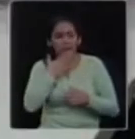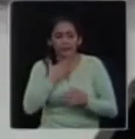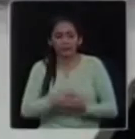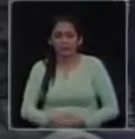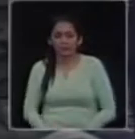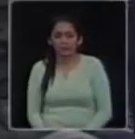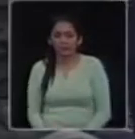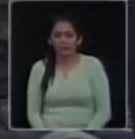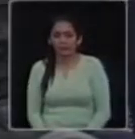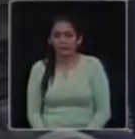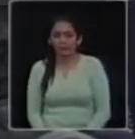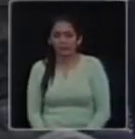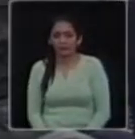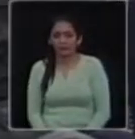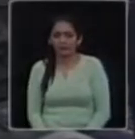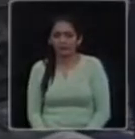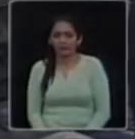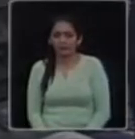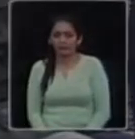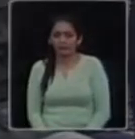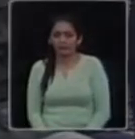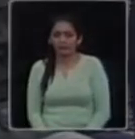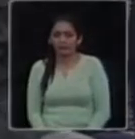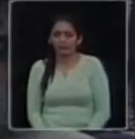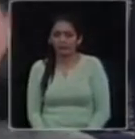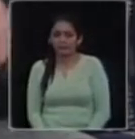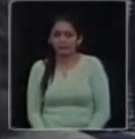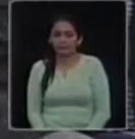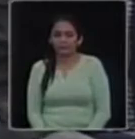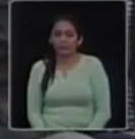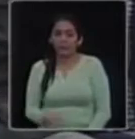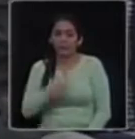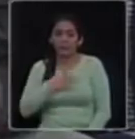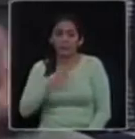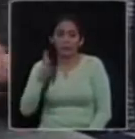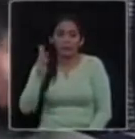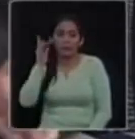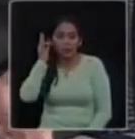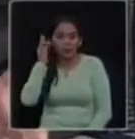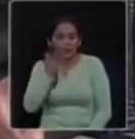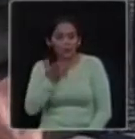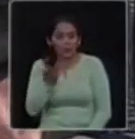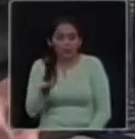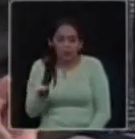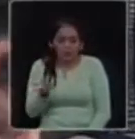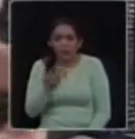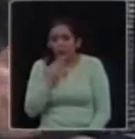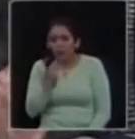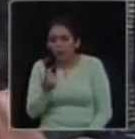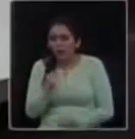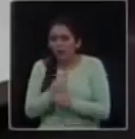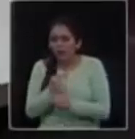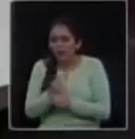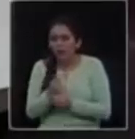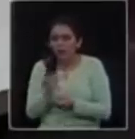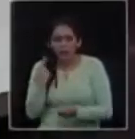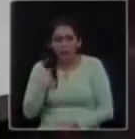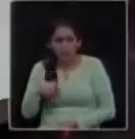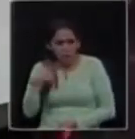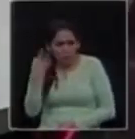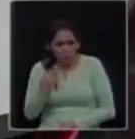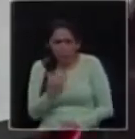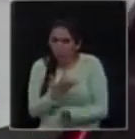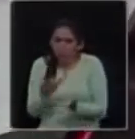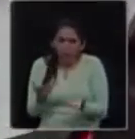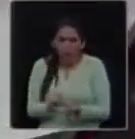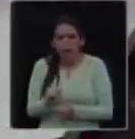más difícil es romper paradigmas y todo eso de que mi esposa, por ejemplo, oye, tienes un trabajo fijo, tienes un sueldo fijo, y esto